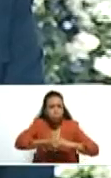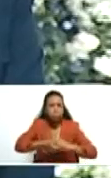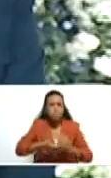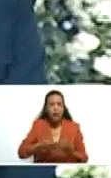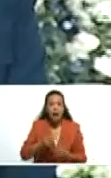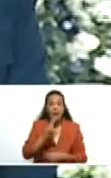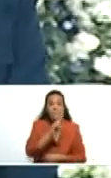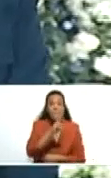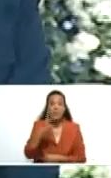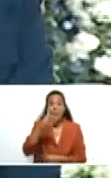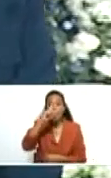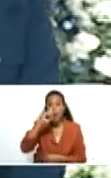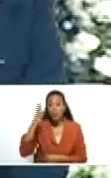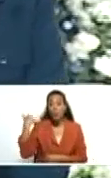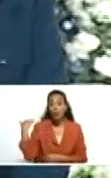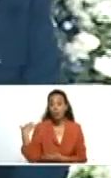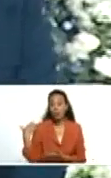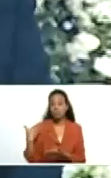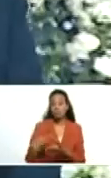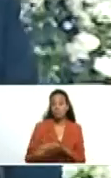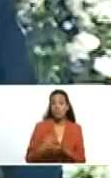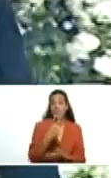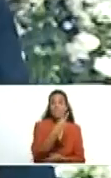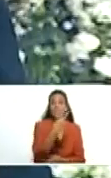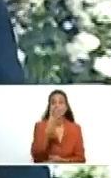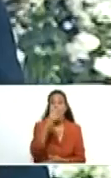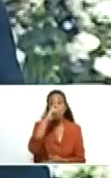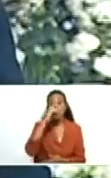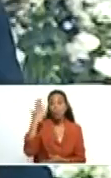hace 24 años ya,